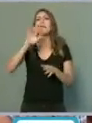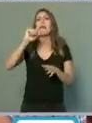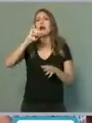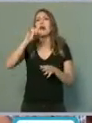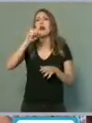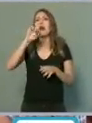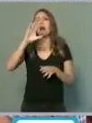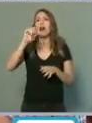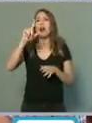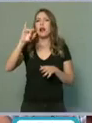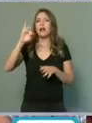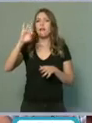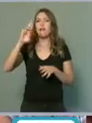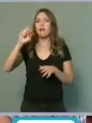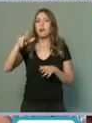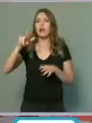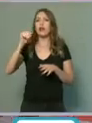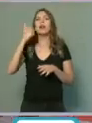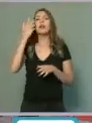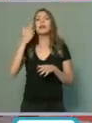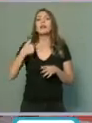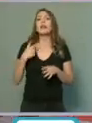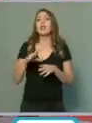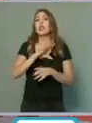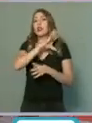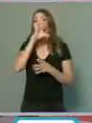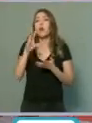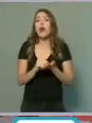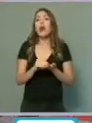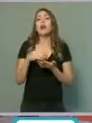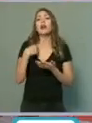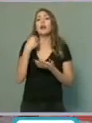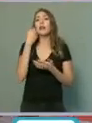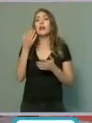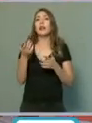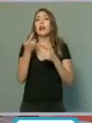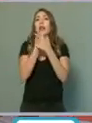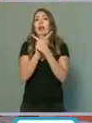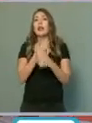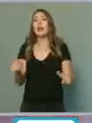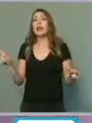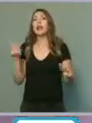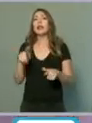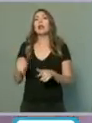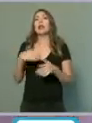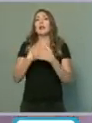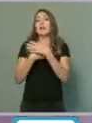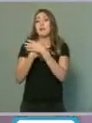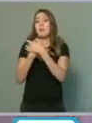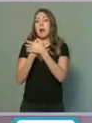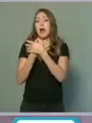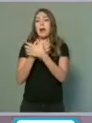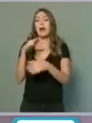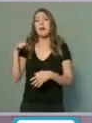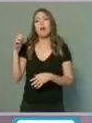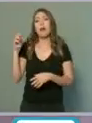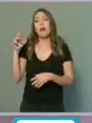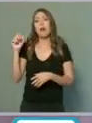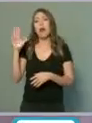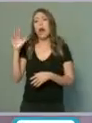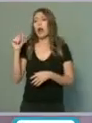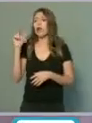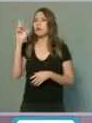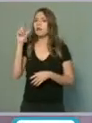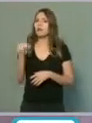California? Vamos a liberar, quiero mi boda y quiero liberar mariposas monarca. No es así, eso también es muy importante. Solamente liberan